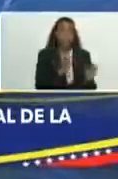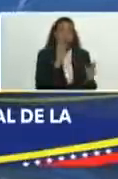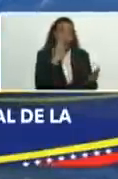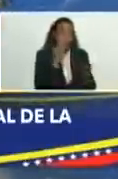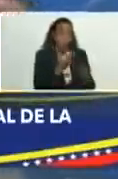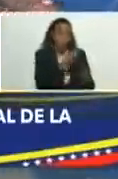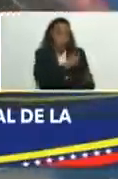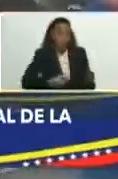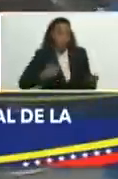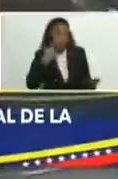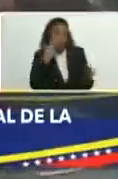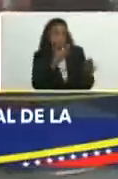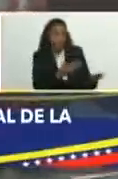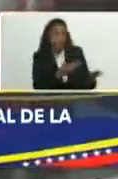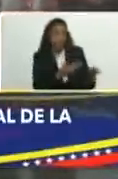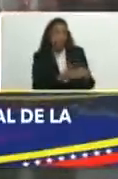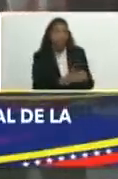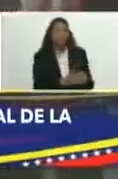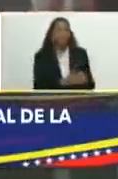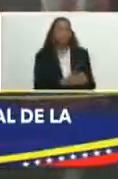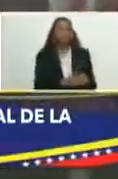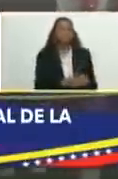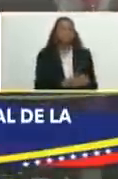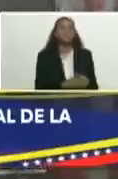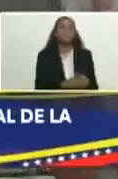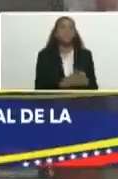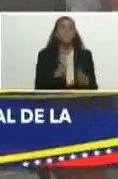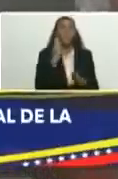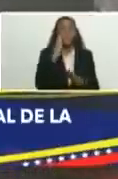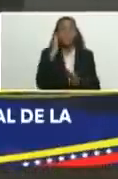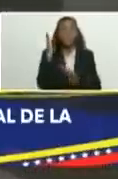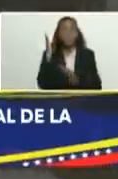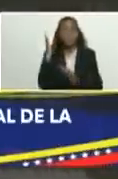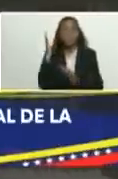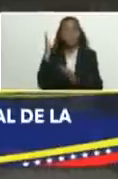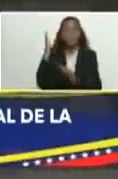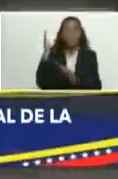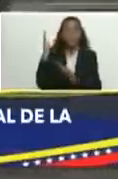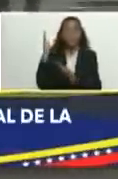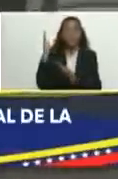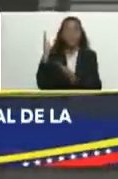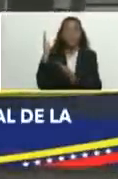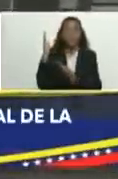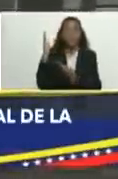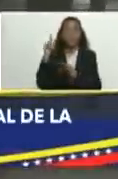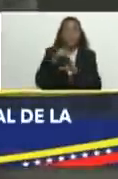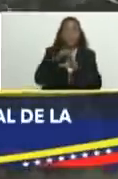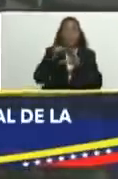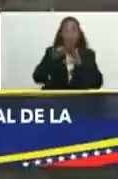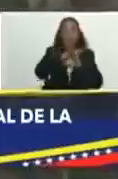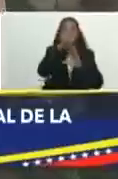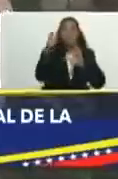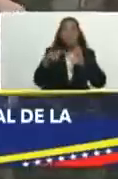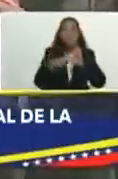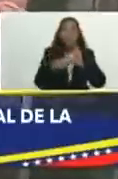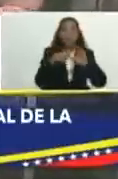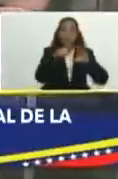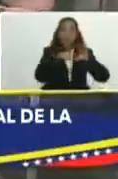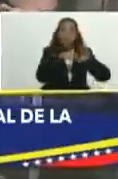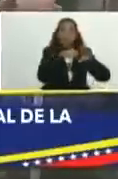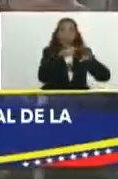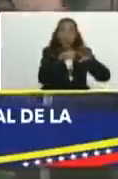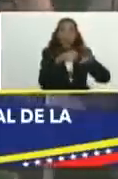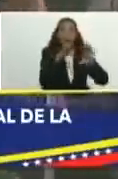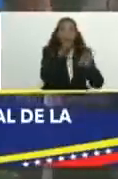para que mi presidente vea. Esa es la carcasa. Mira la carcasa, montala. Mira, pues. Mira cómo entra. Mira, mira. ¿Ve? Mira la carcasa completa. Ajá. No nos perdamos detalles.